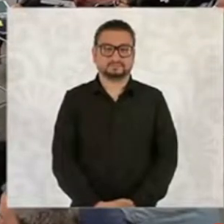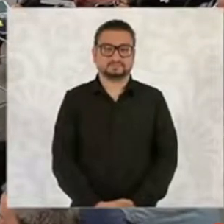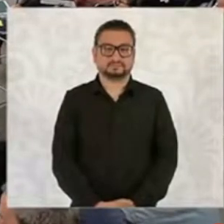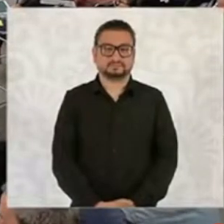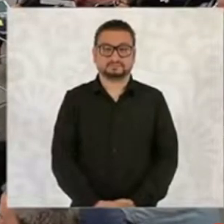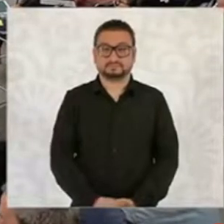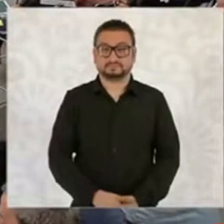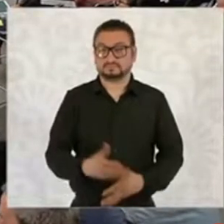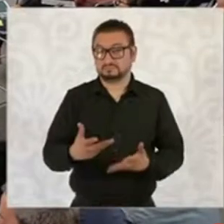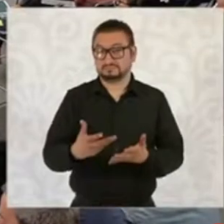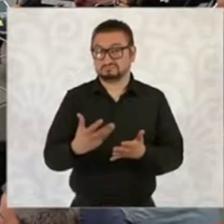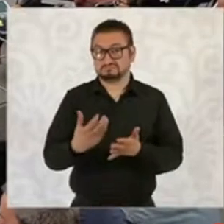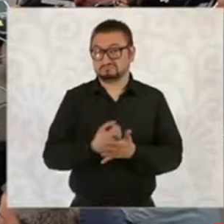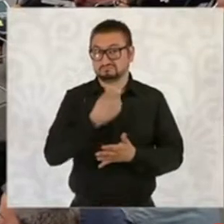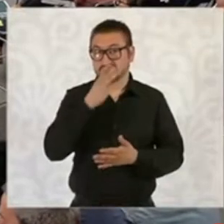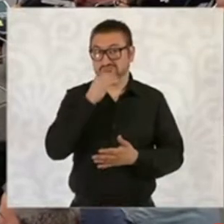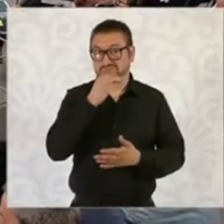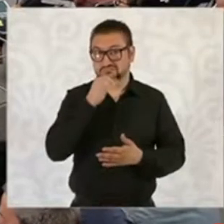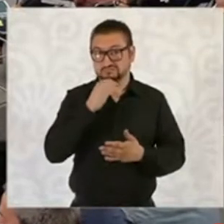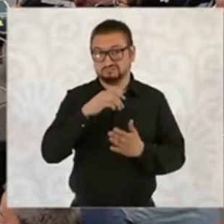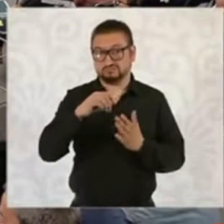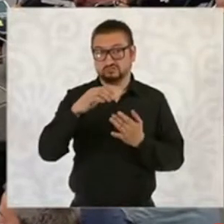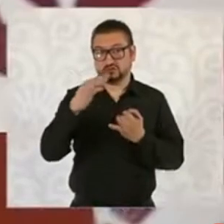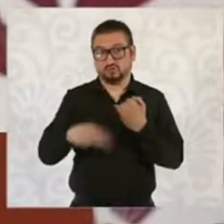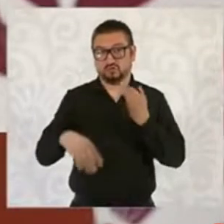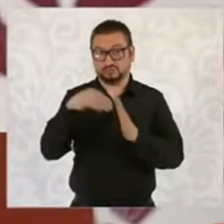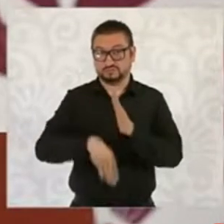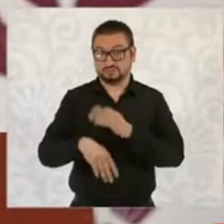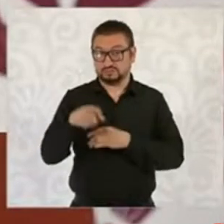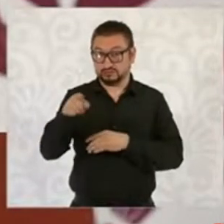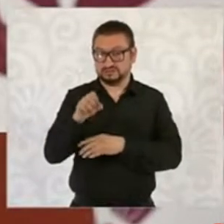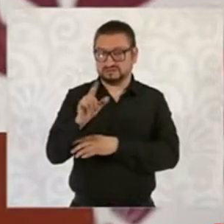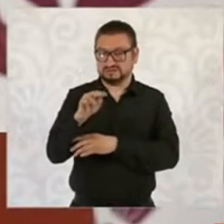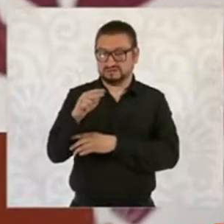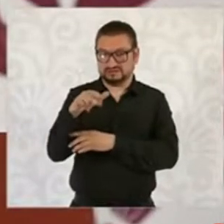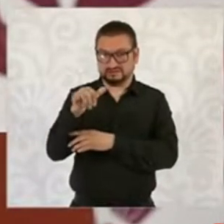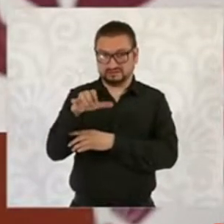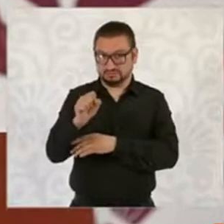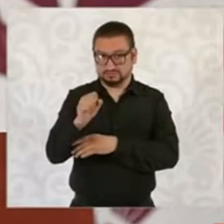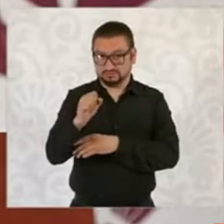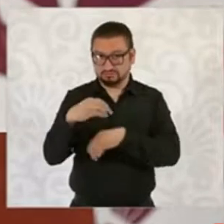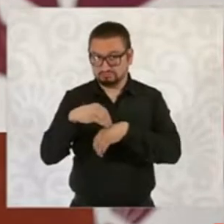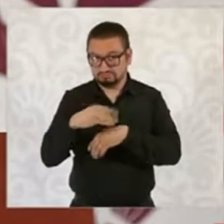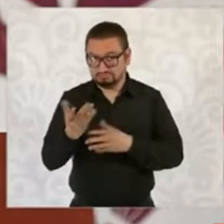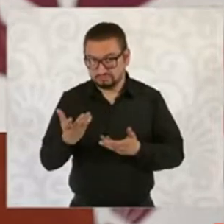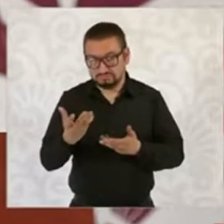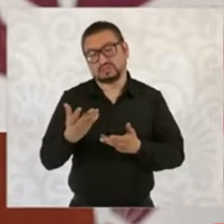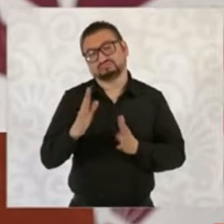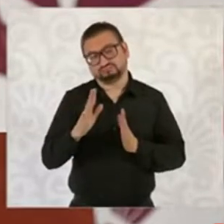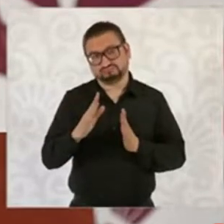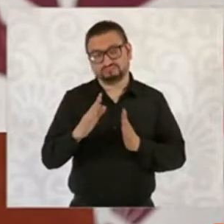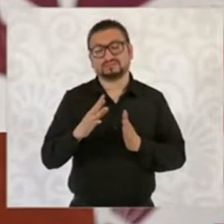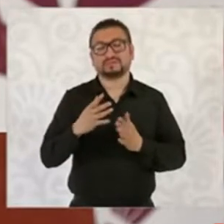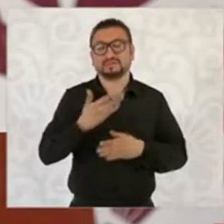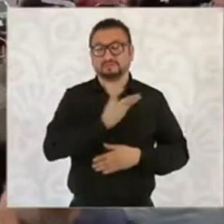Le ganó ninguno. Salinas no lo pusieron, yo creo. Pero bueno, de todos